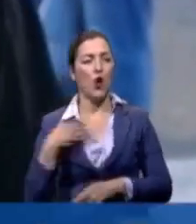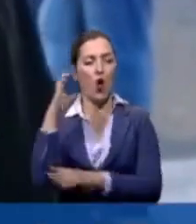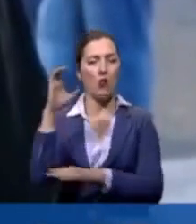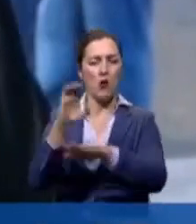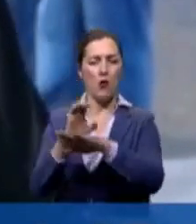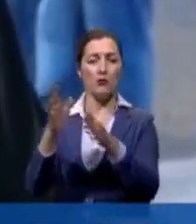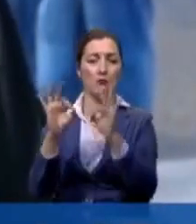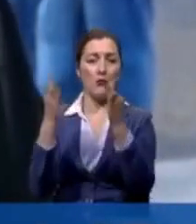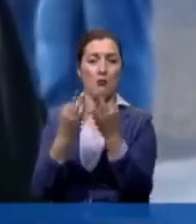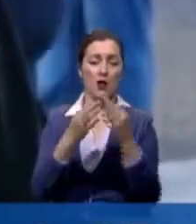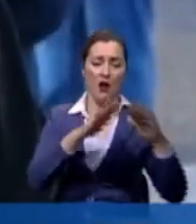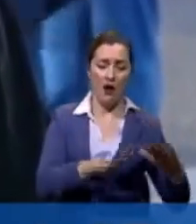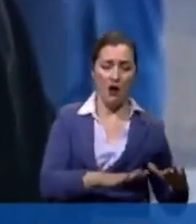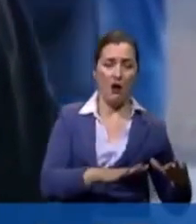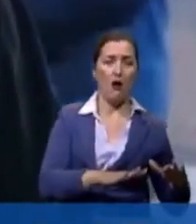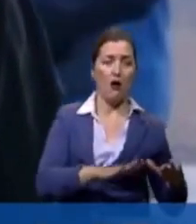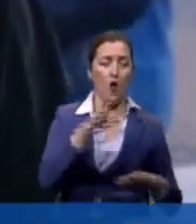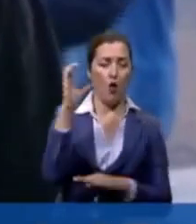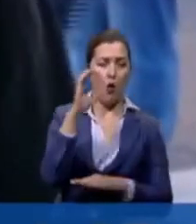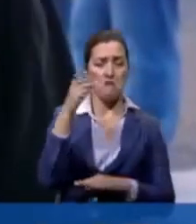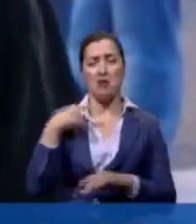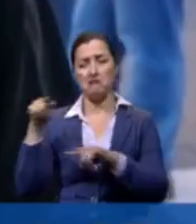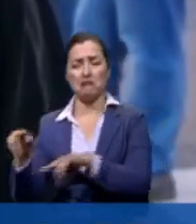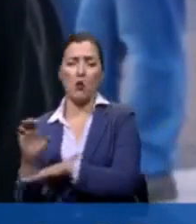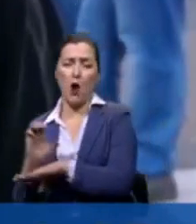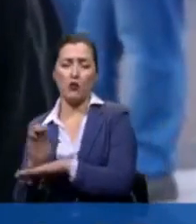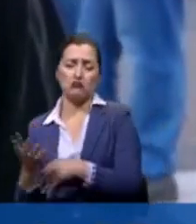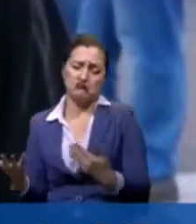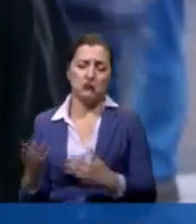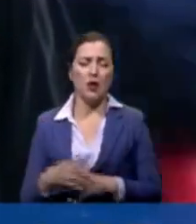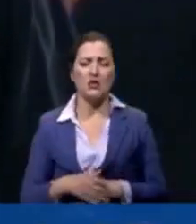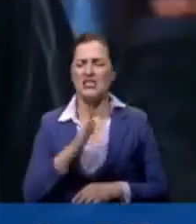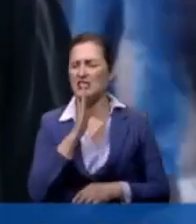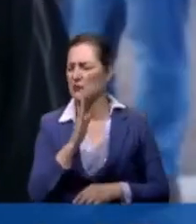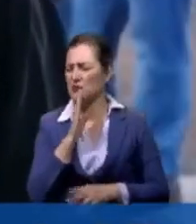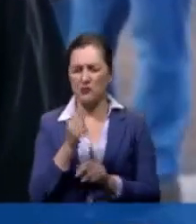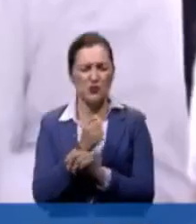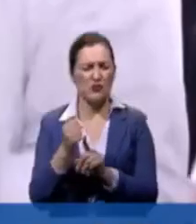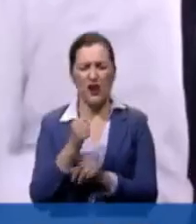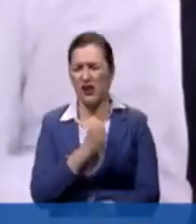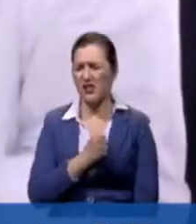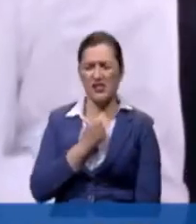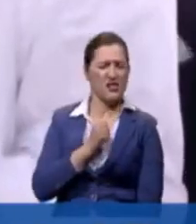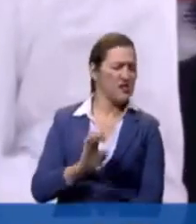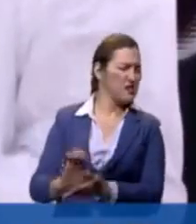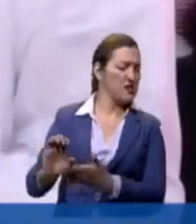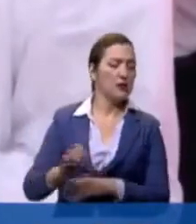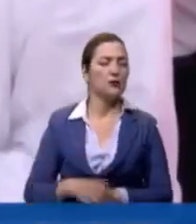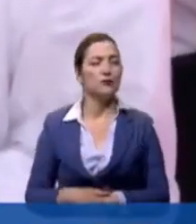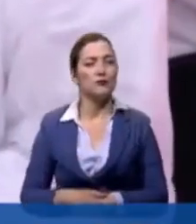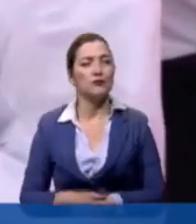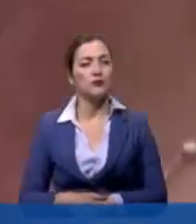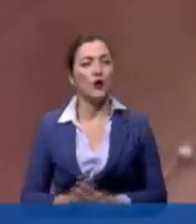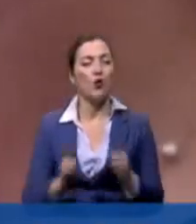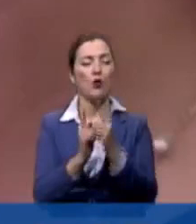también tenemos familia acá en el lado colombiano, siempre hemos lamentado la violencia en nuestros países. Este encuentro por la paz y